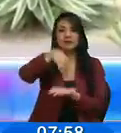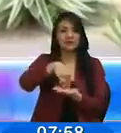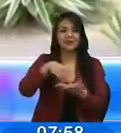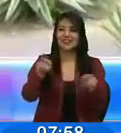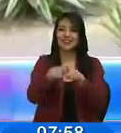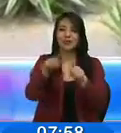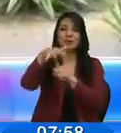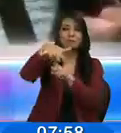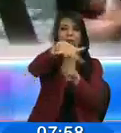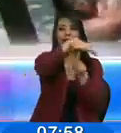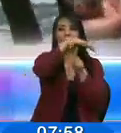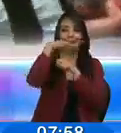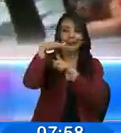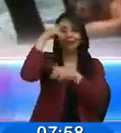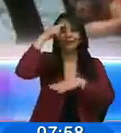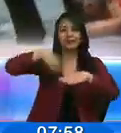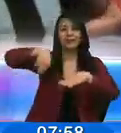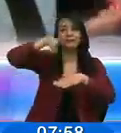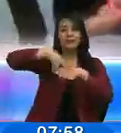Nacional Machalilla.